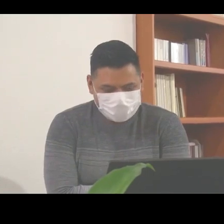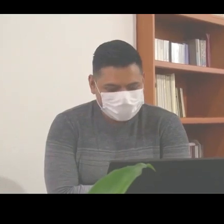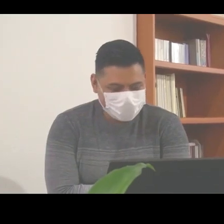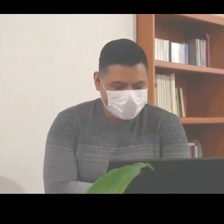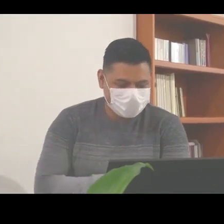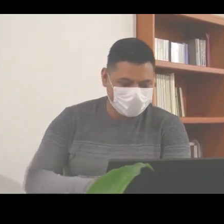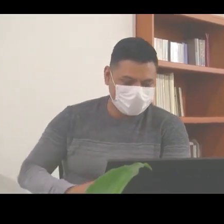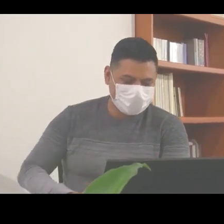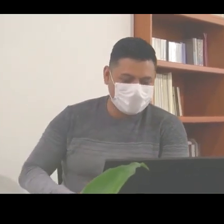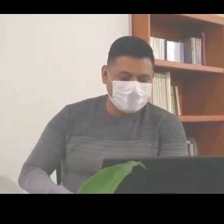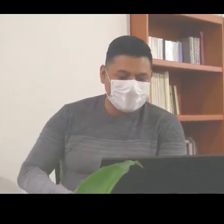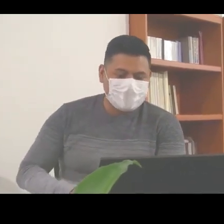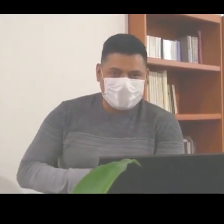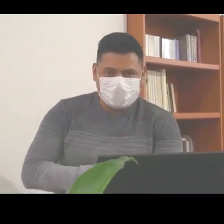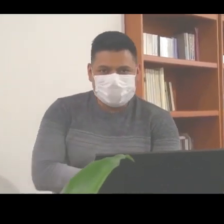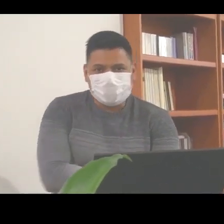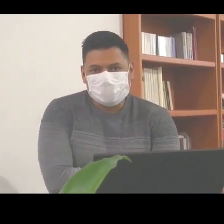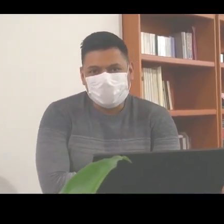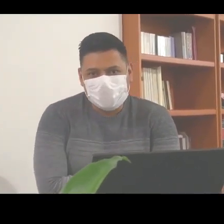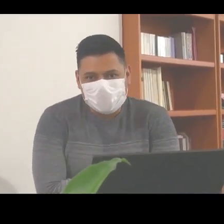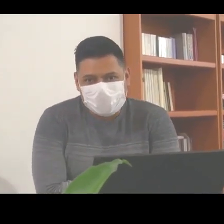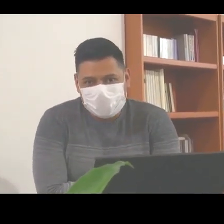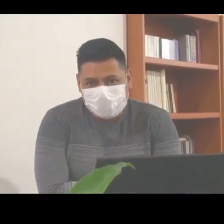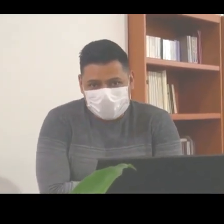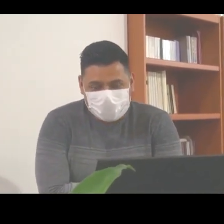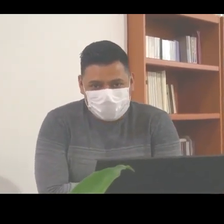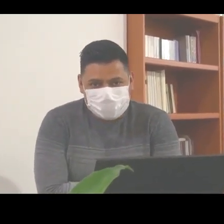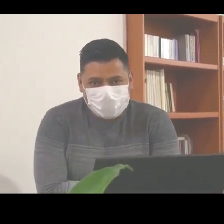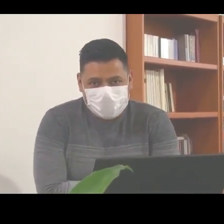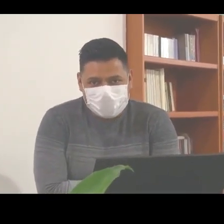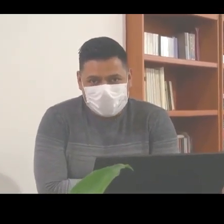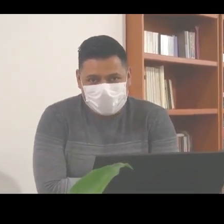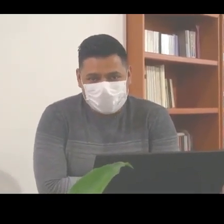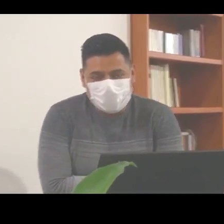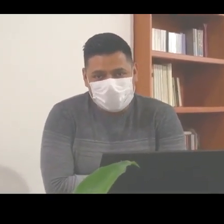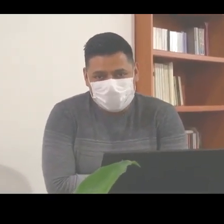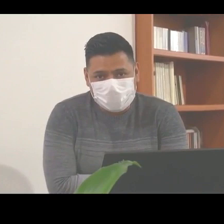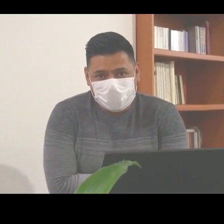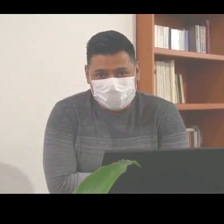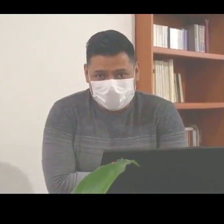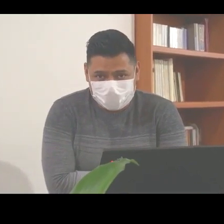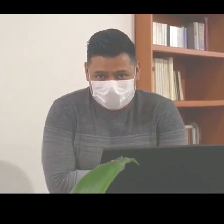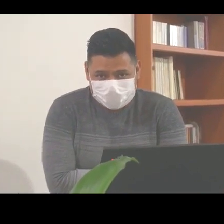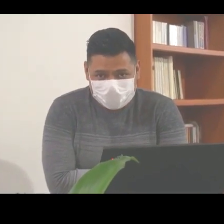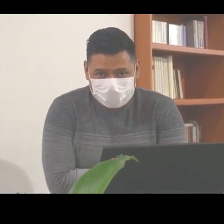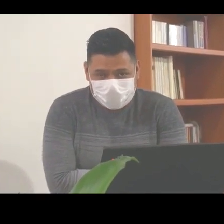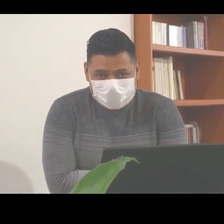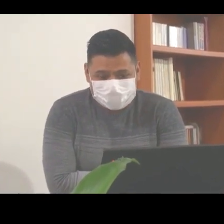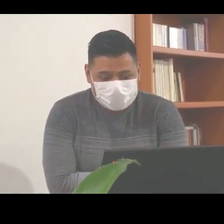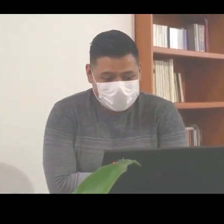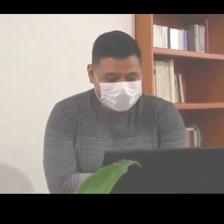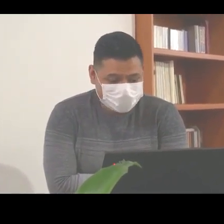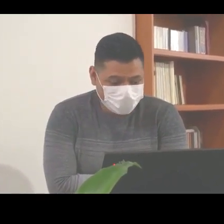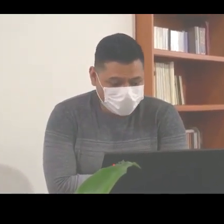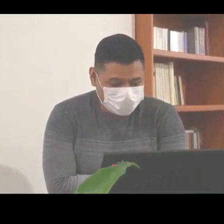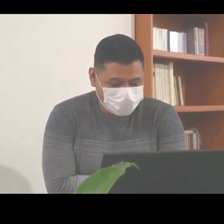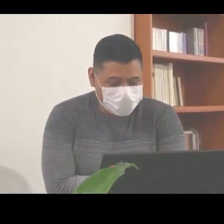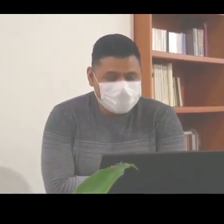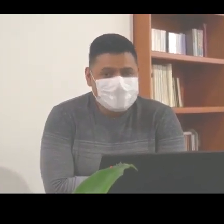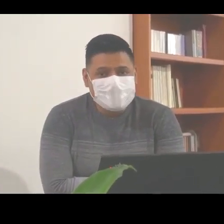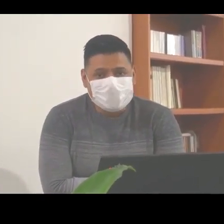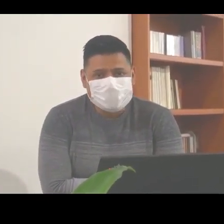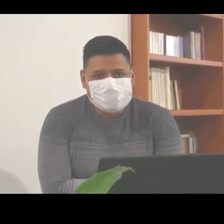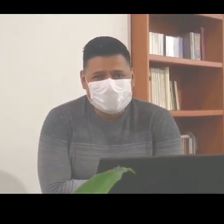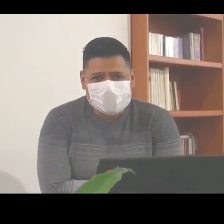electoral. En esta ocasión, invitarlos para la convocatoria de observadores electorales. Esta